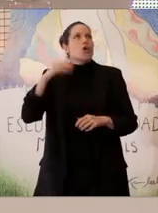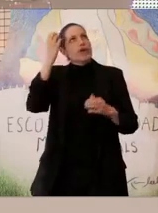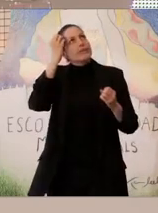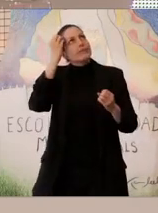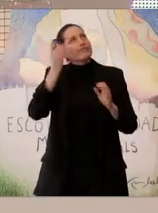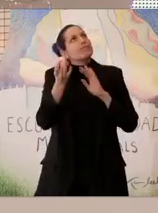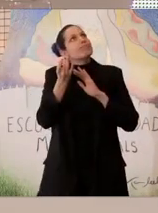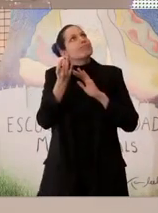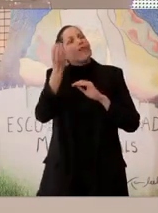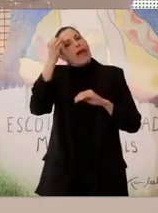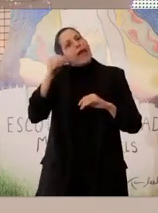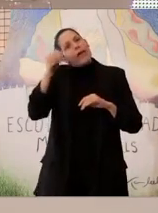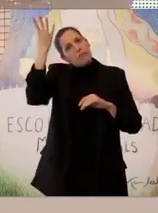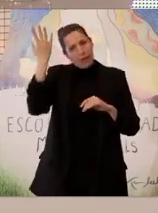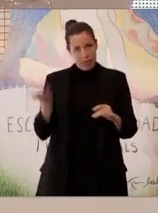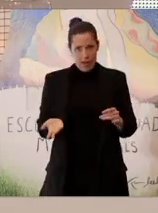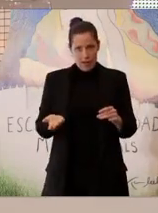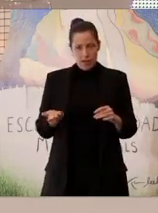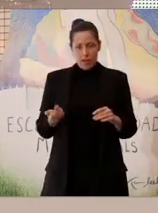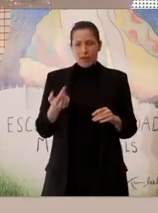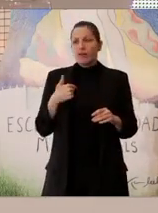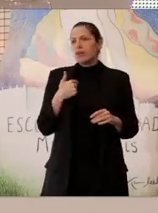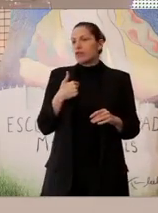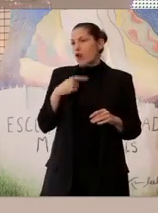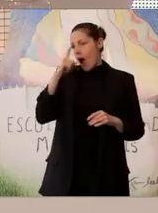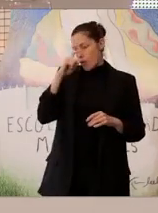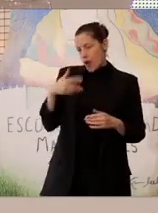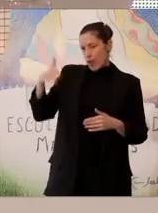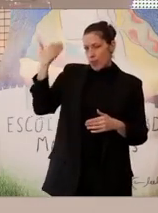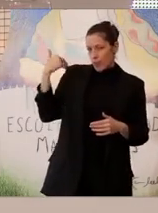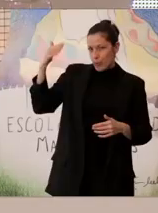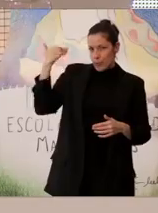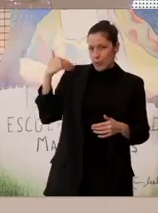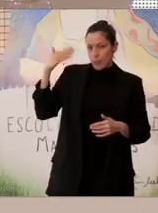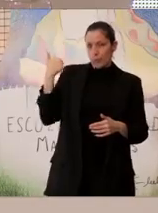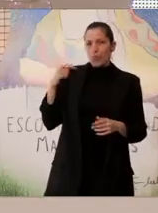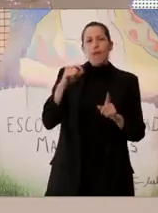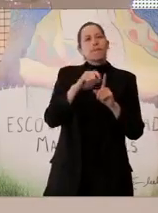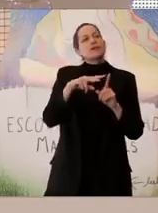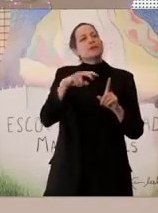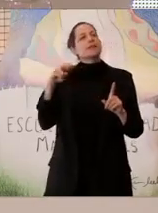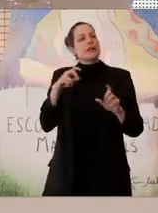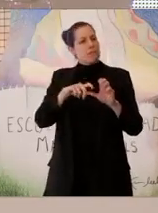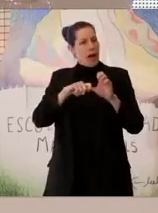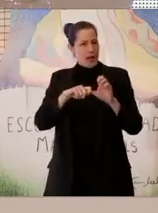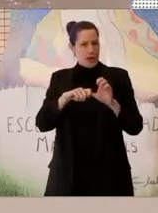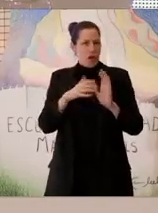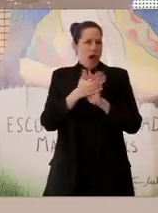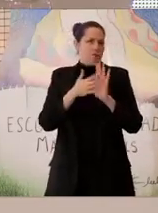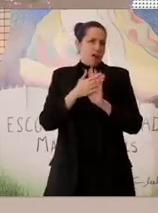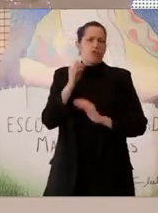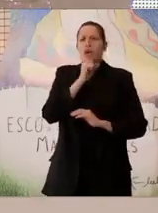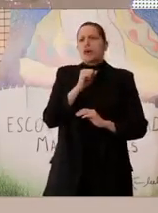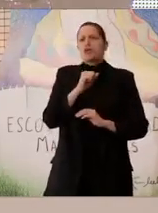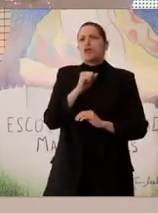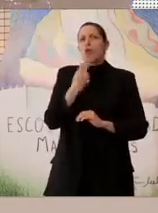género, pero yo todavía me estoy acordando de hace años cuando esto se decía perspectiva de género, estoy hablando del año 2018,